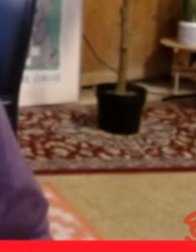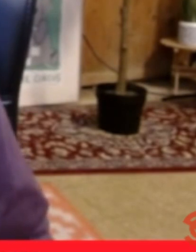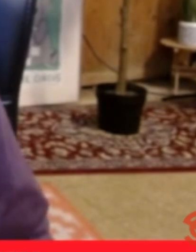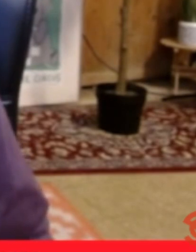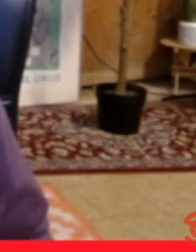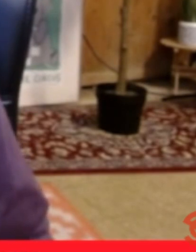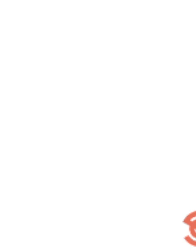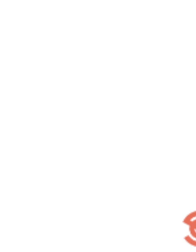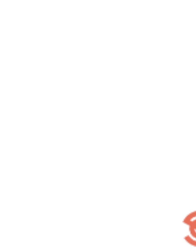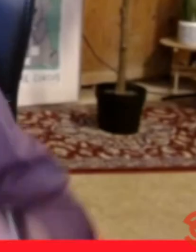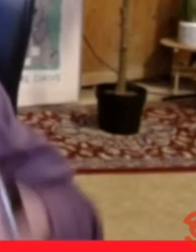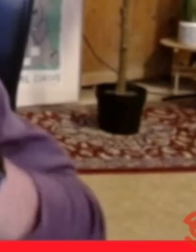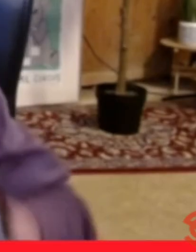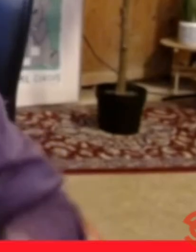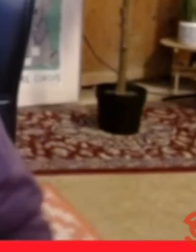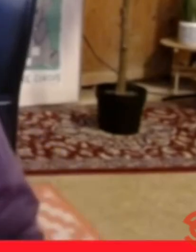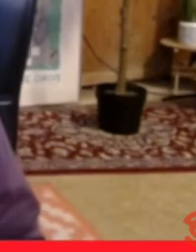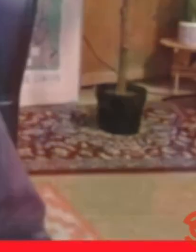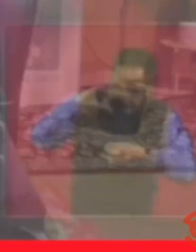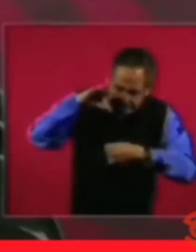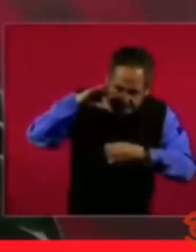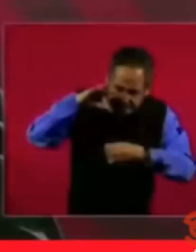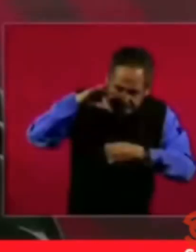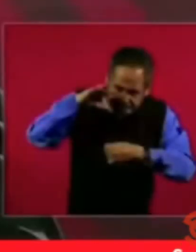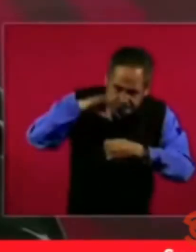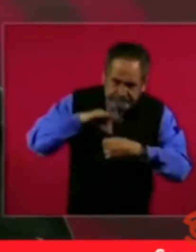destruir nada. Mire usted.